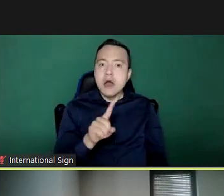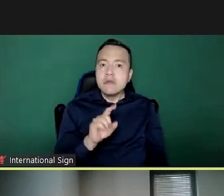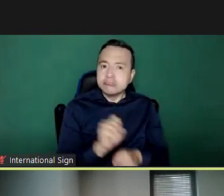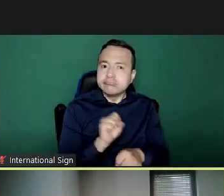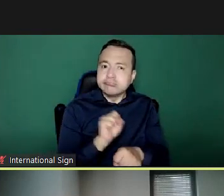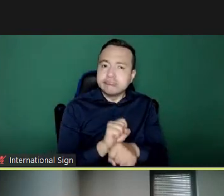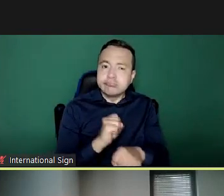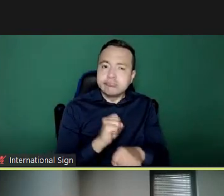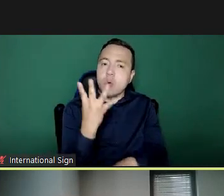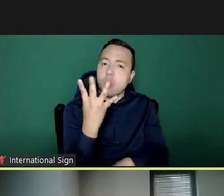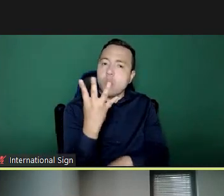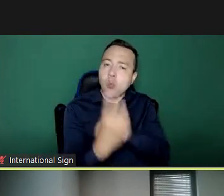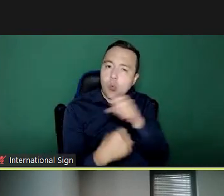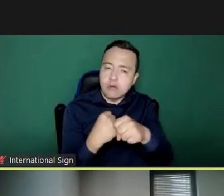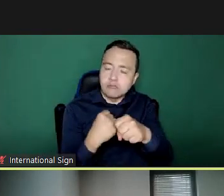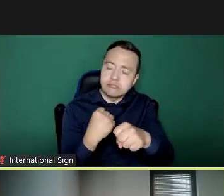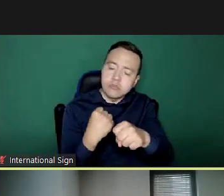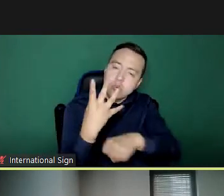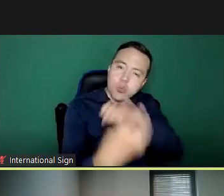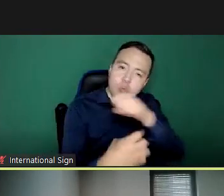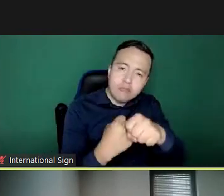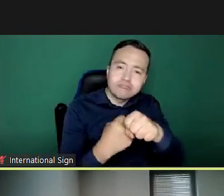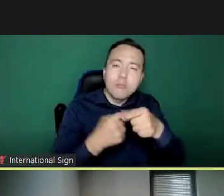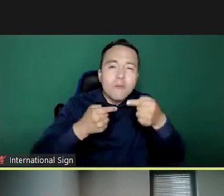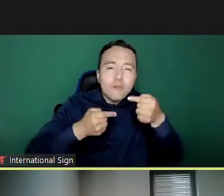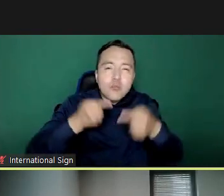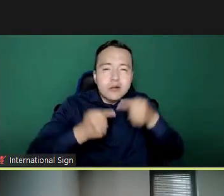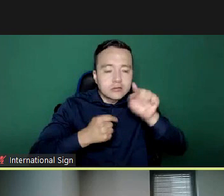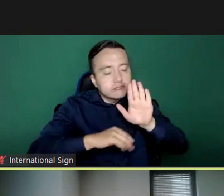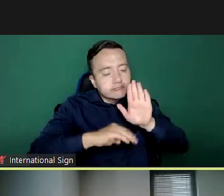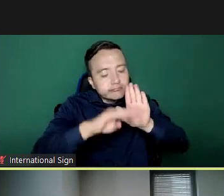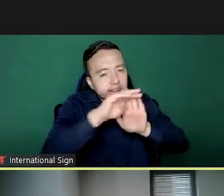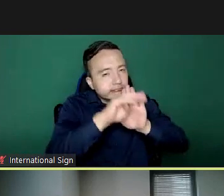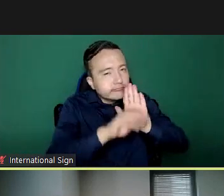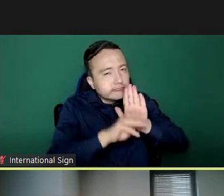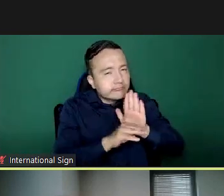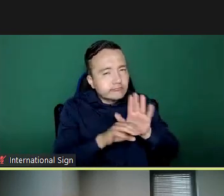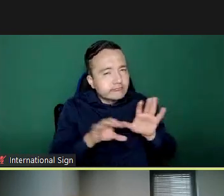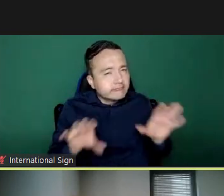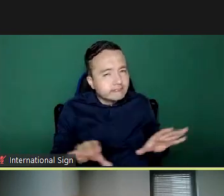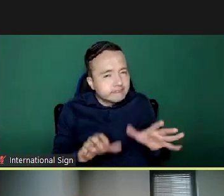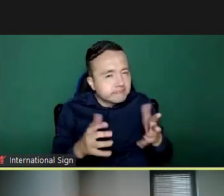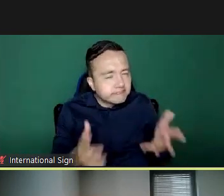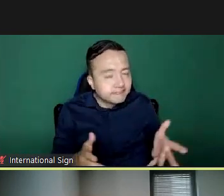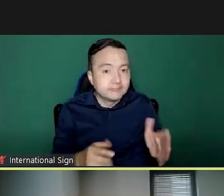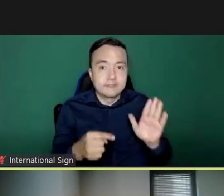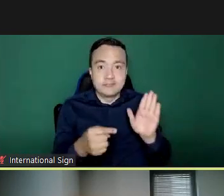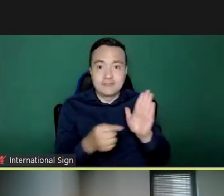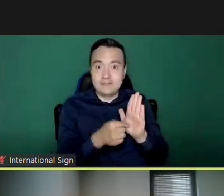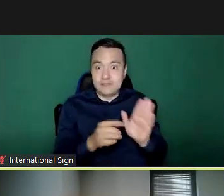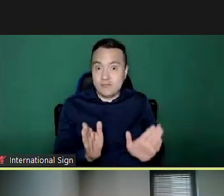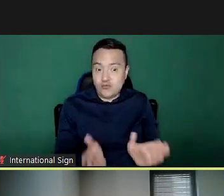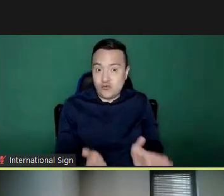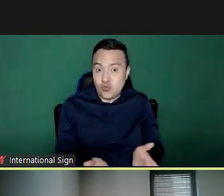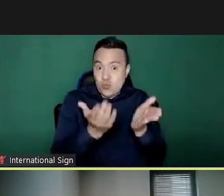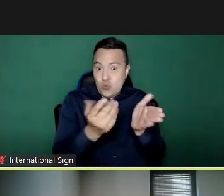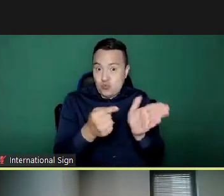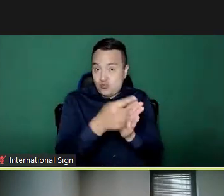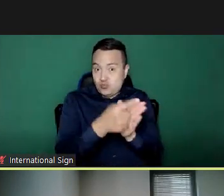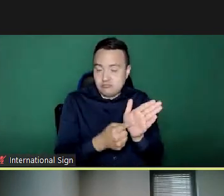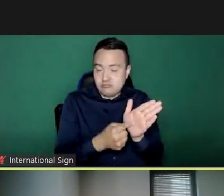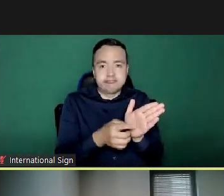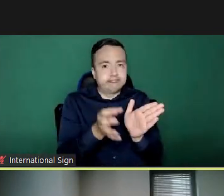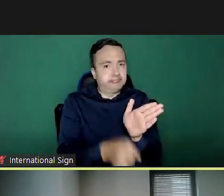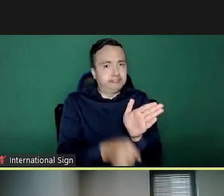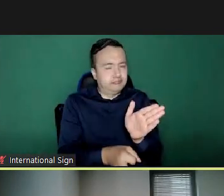necesidad de realizar nuestras funciones públicas, el marco actualizado es más explícito y más